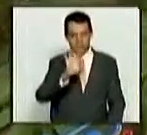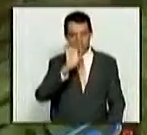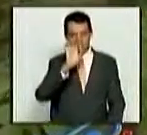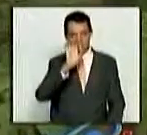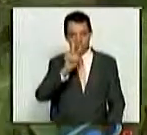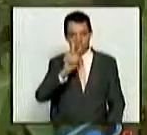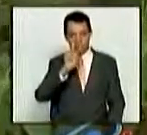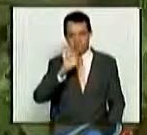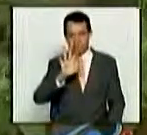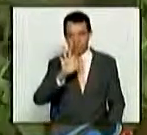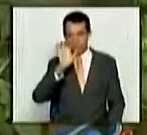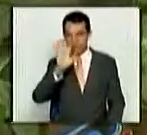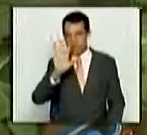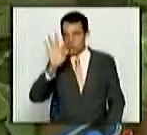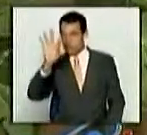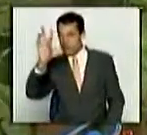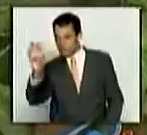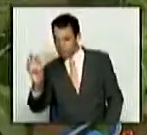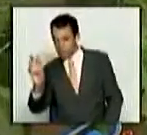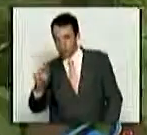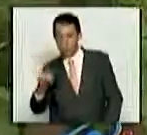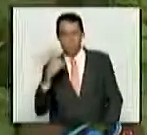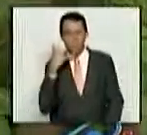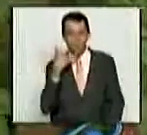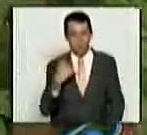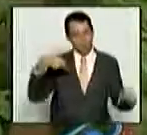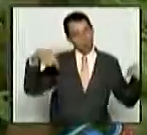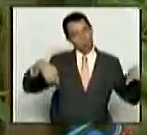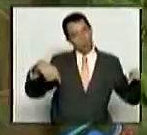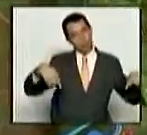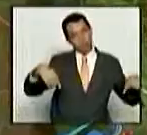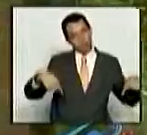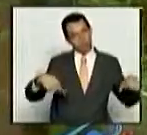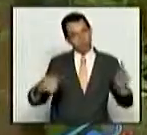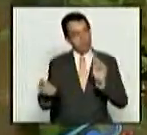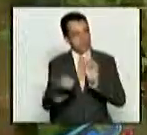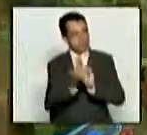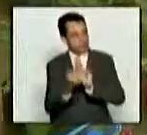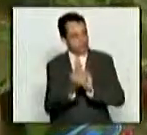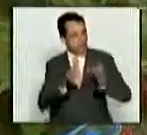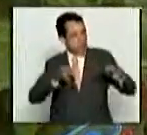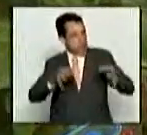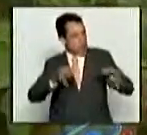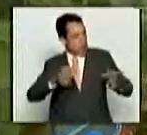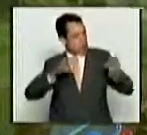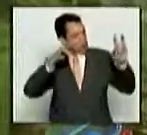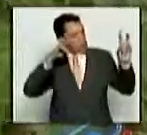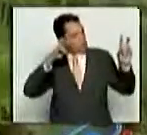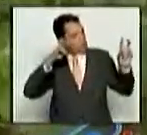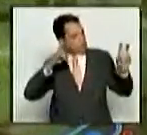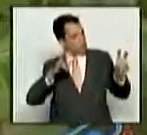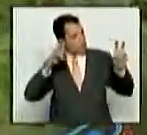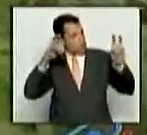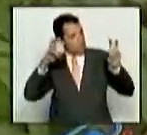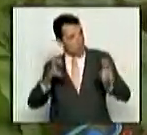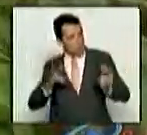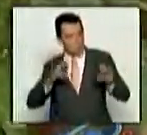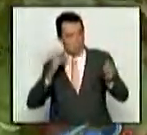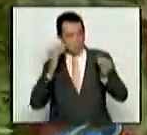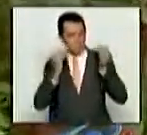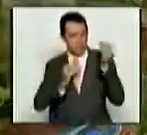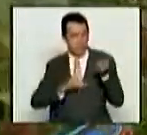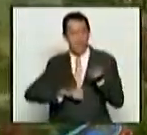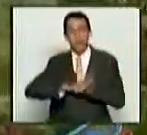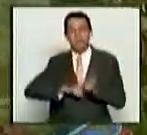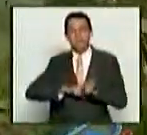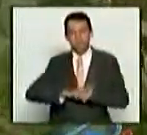263-2558. Hoy estaremos, como de costumbre, llevando con ustedes diferentes temas de salud y de prevención, y